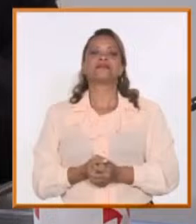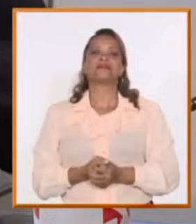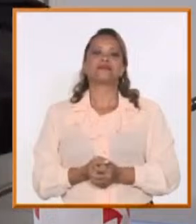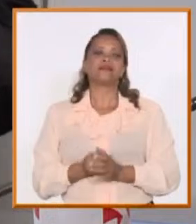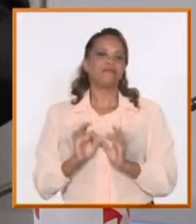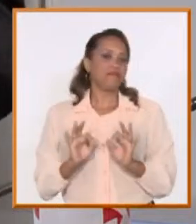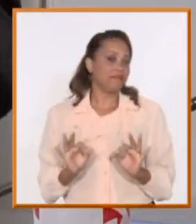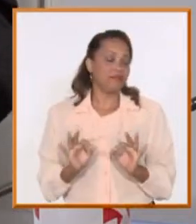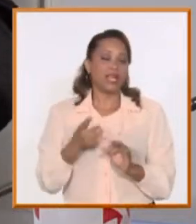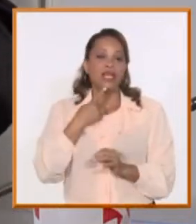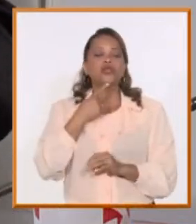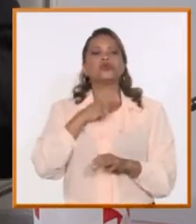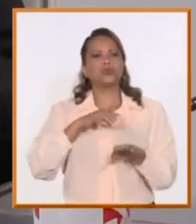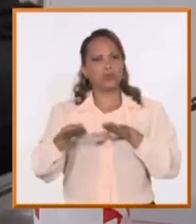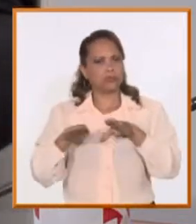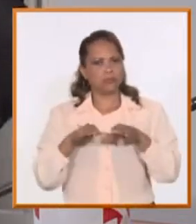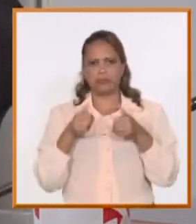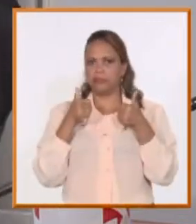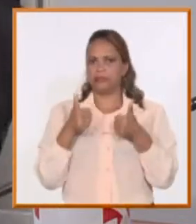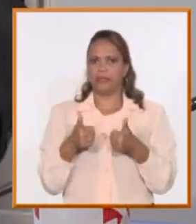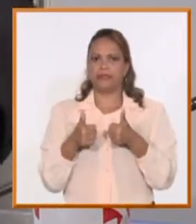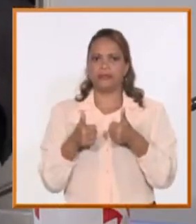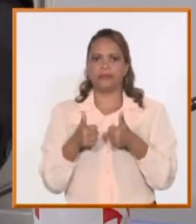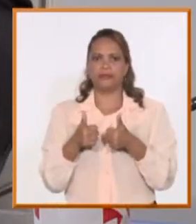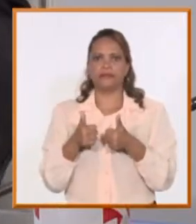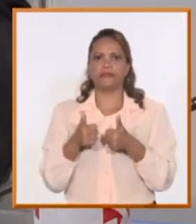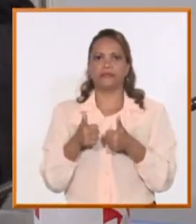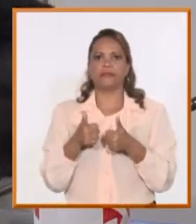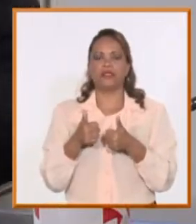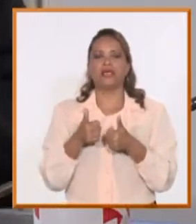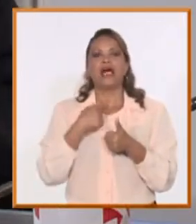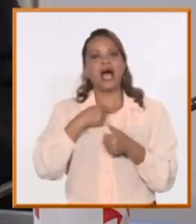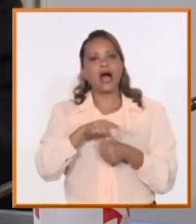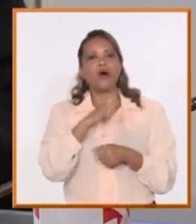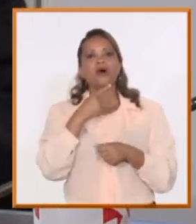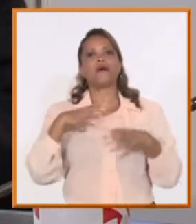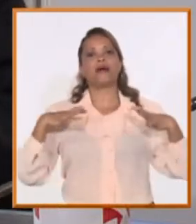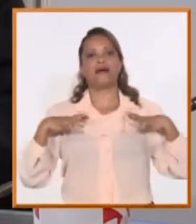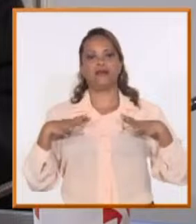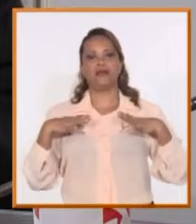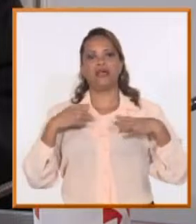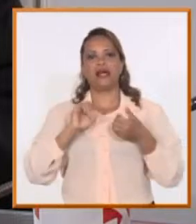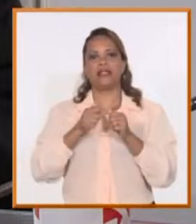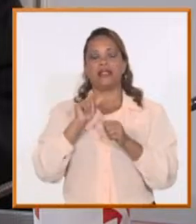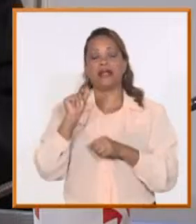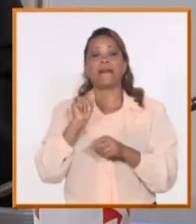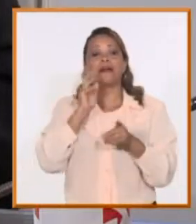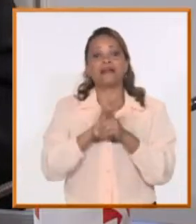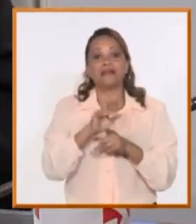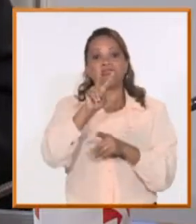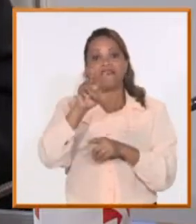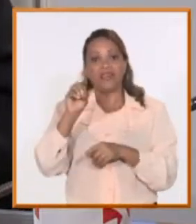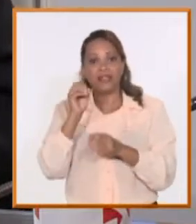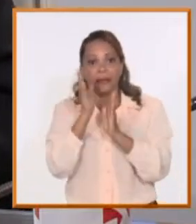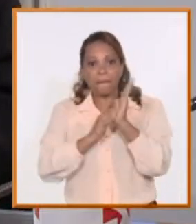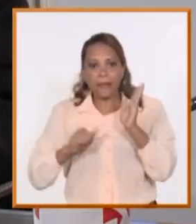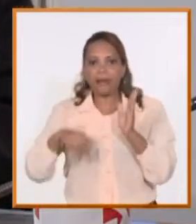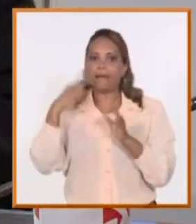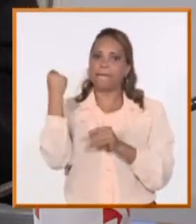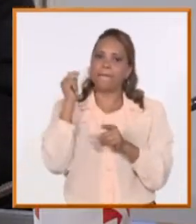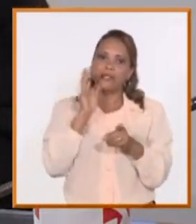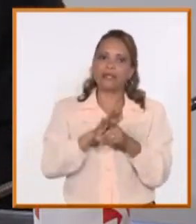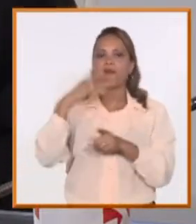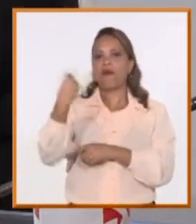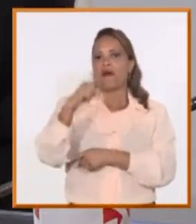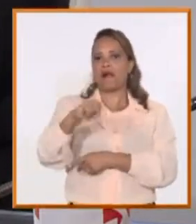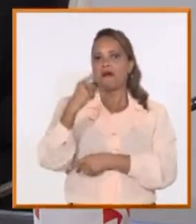Y ya nosotros, ya a partir le dimos unos días de vacaciones a los atletas, pero a partir del día 20 de este mes ya empezamos a entrenar,